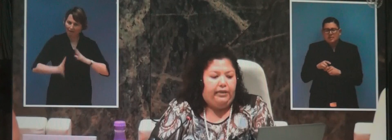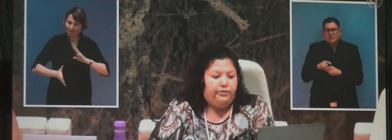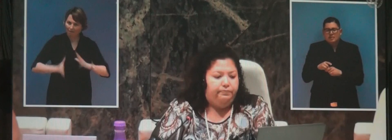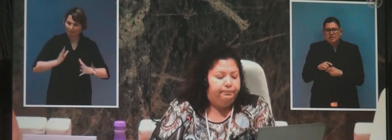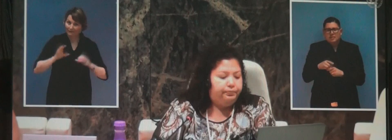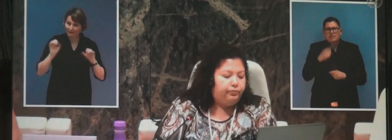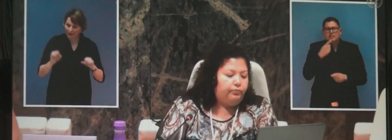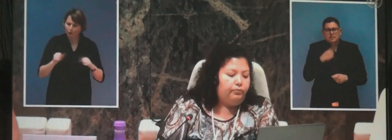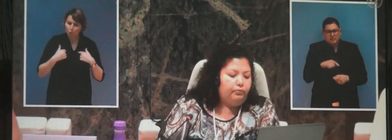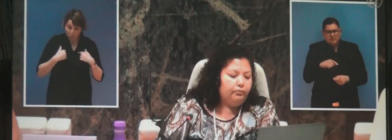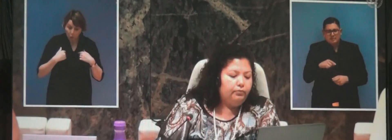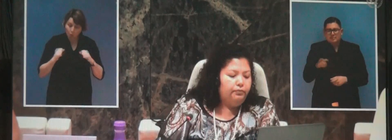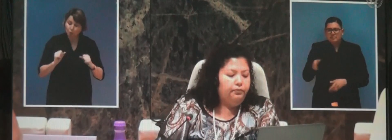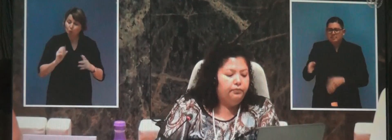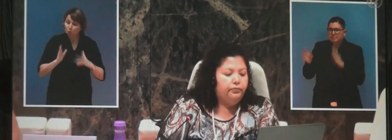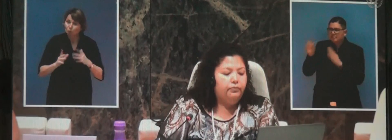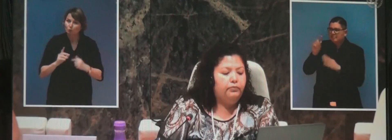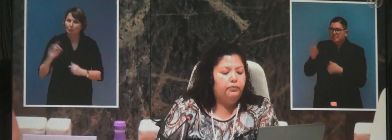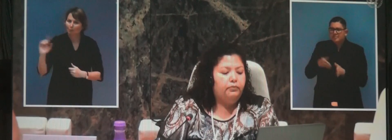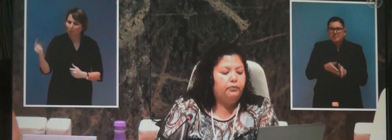institucionales.